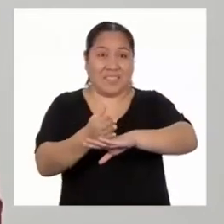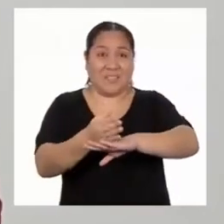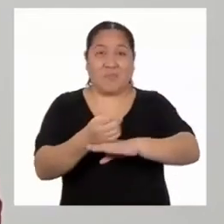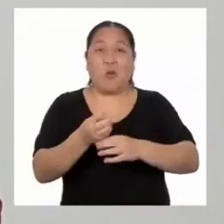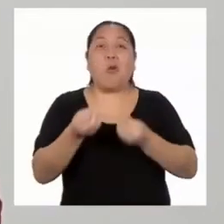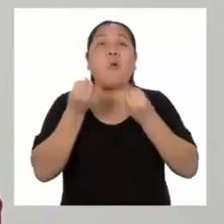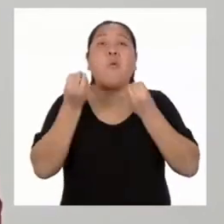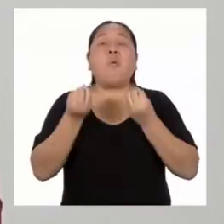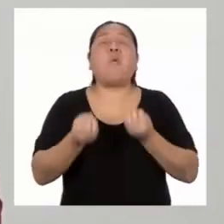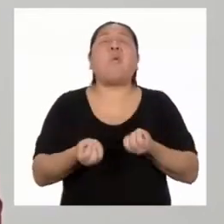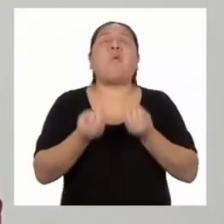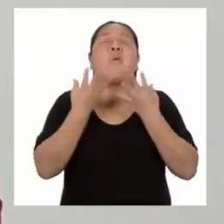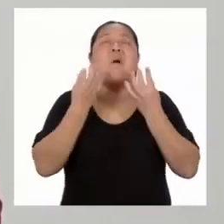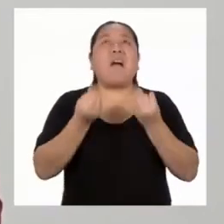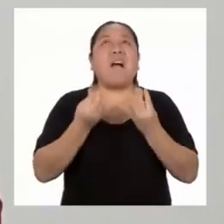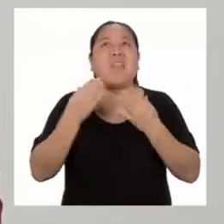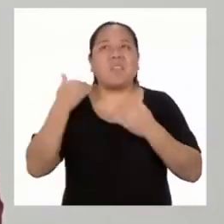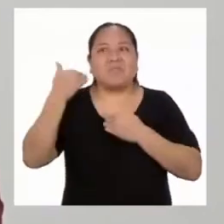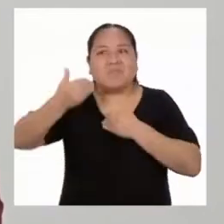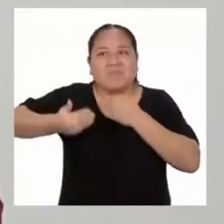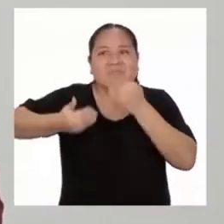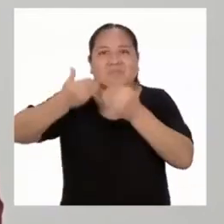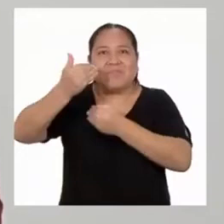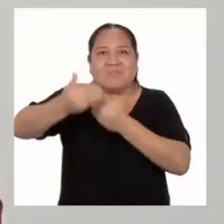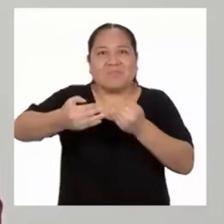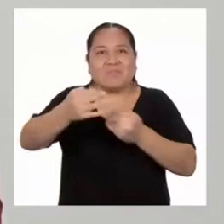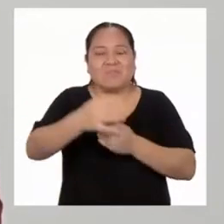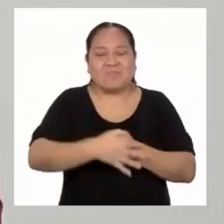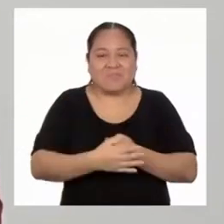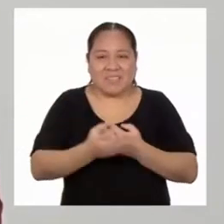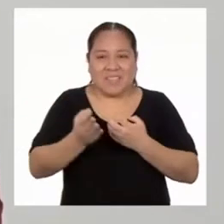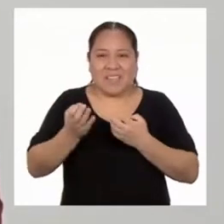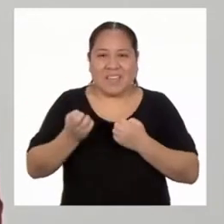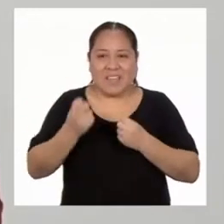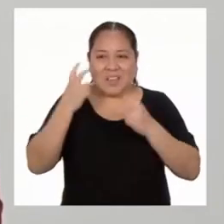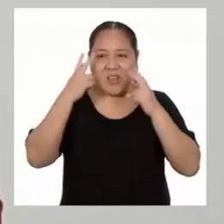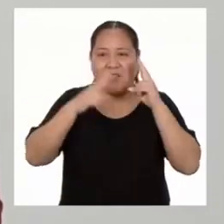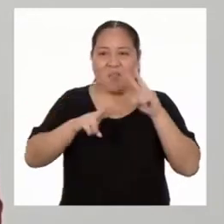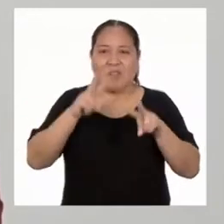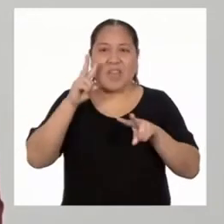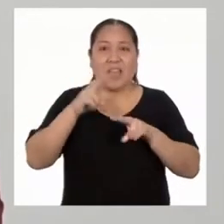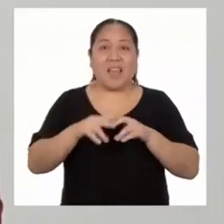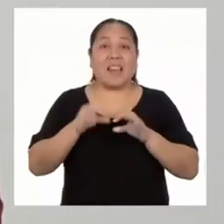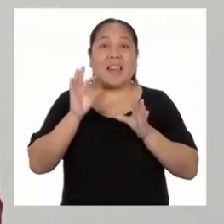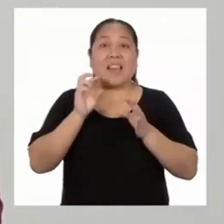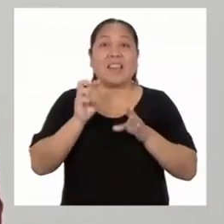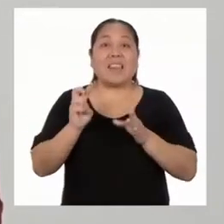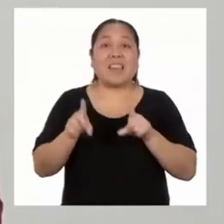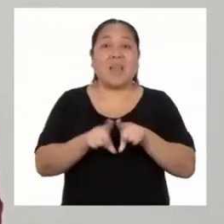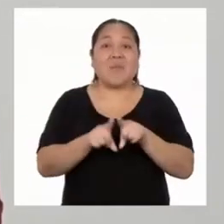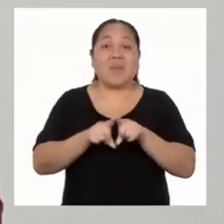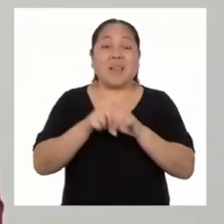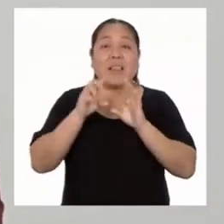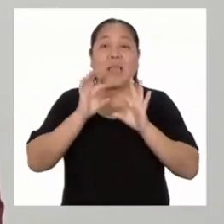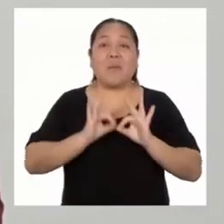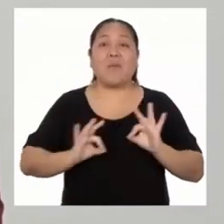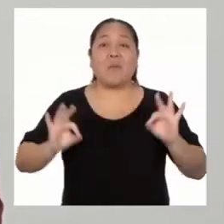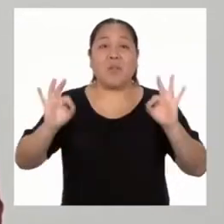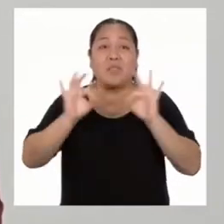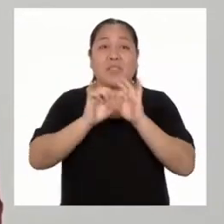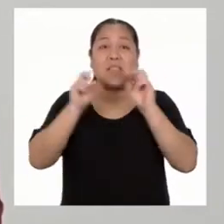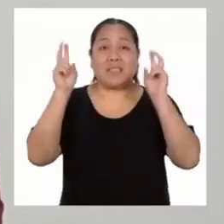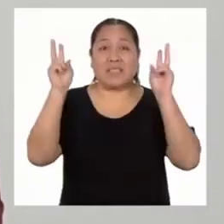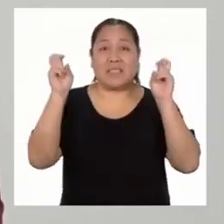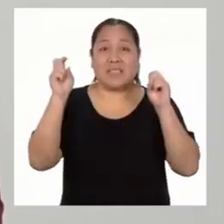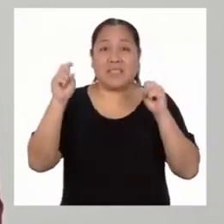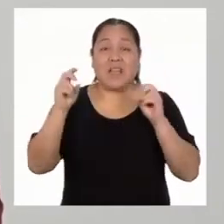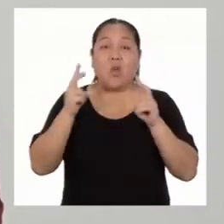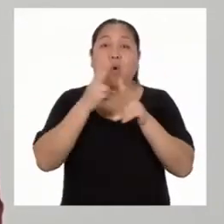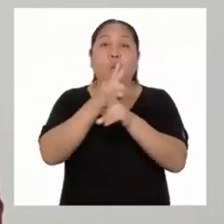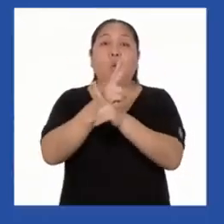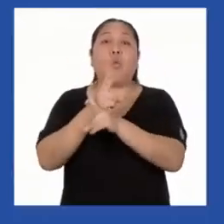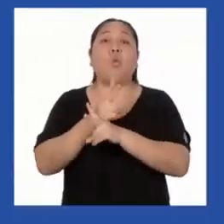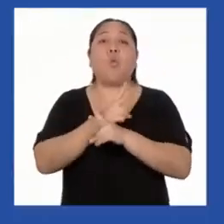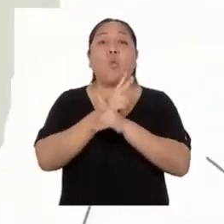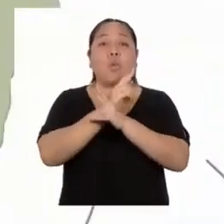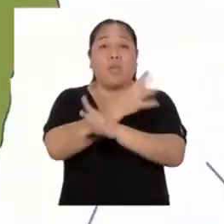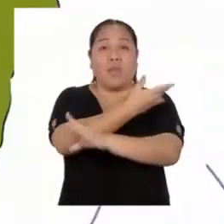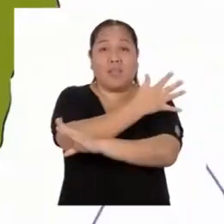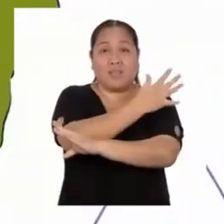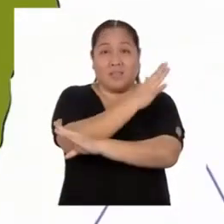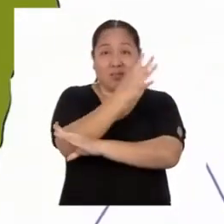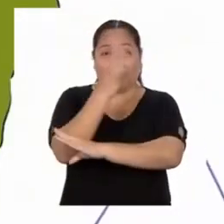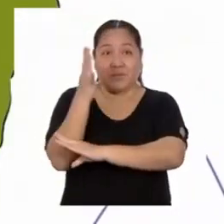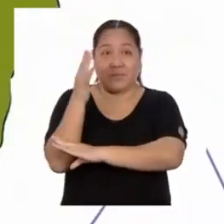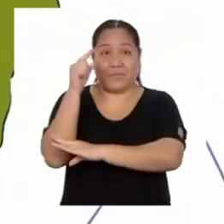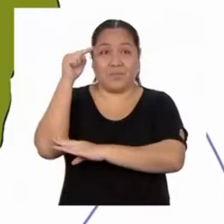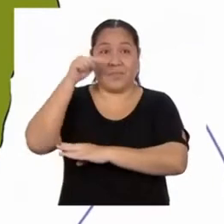han avanzado? Y ahora me gustaría resaltar nuevamente la importancia de nuestro tema: el cuidado de los bosques.